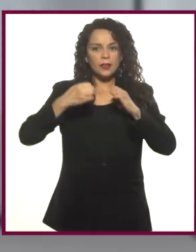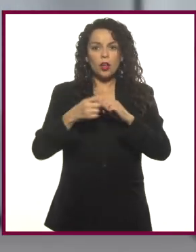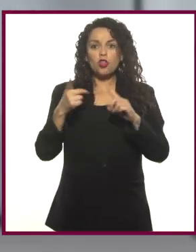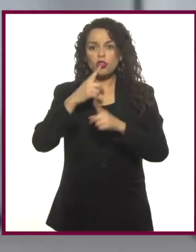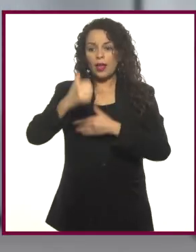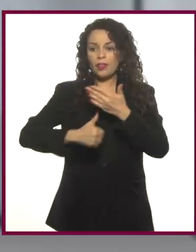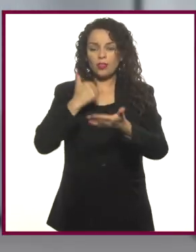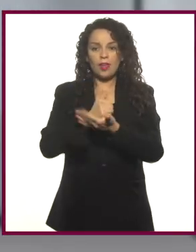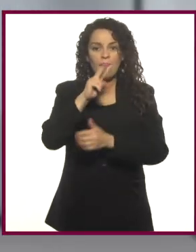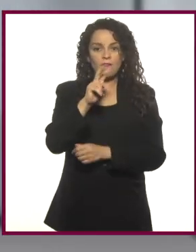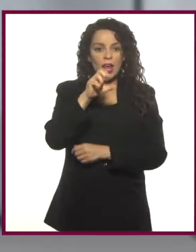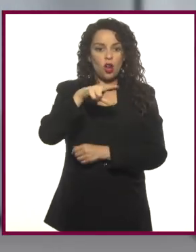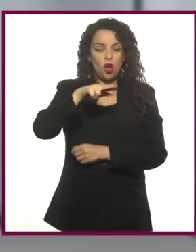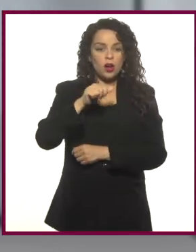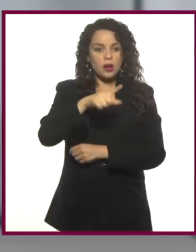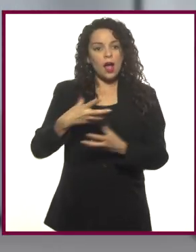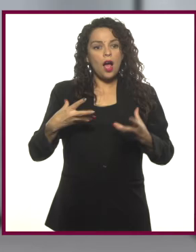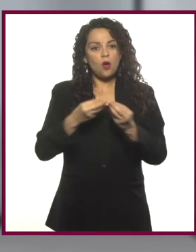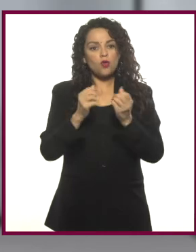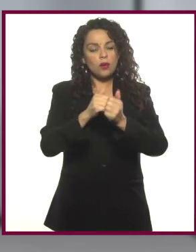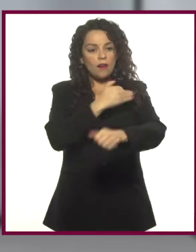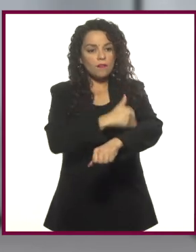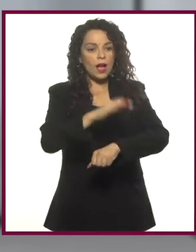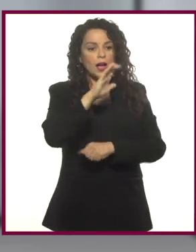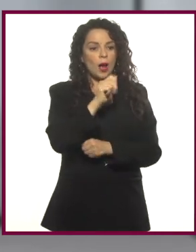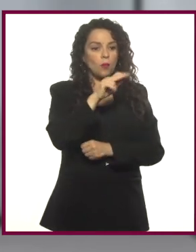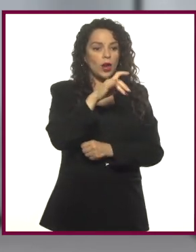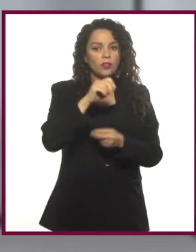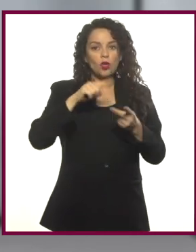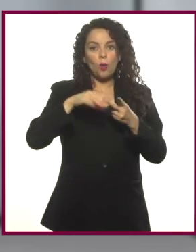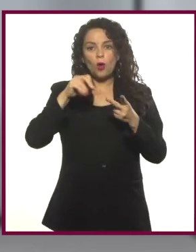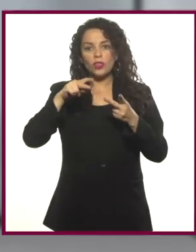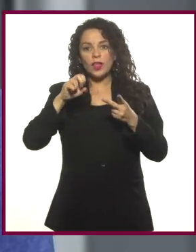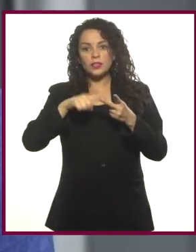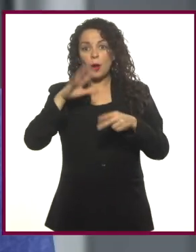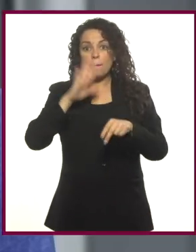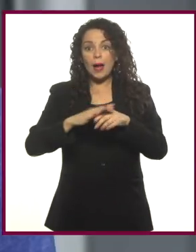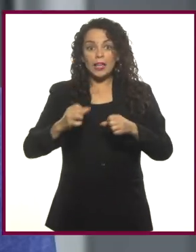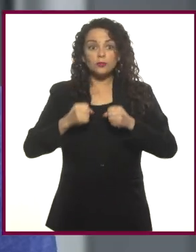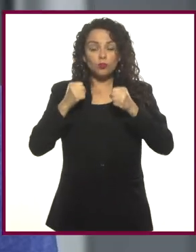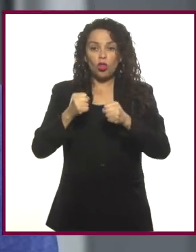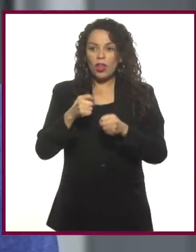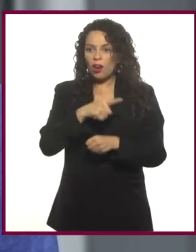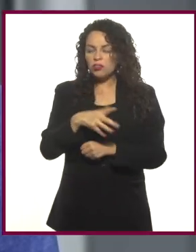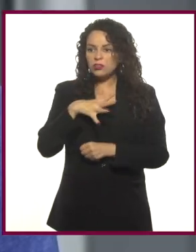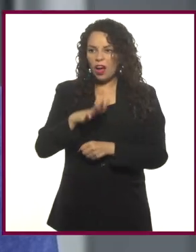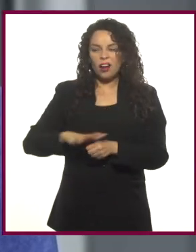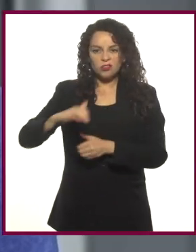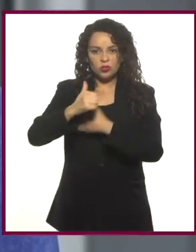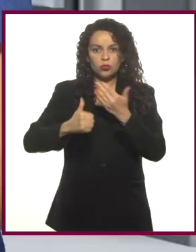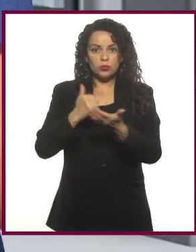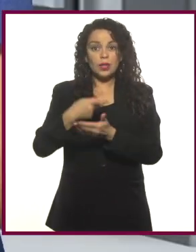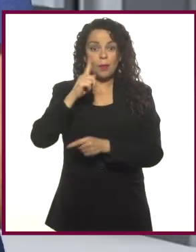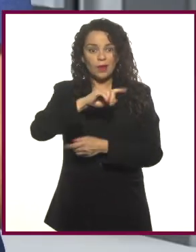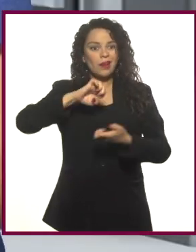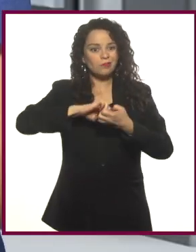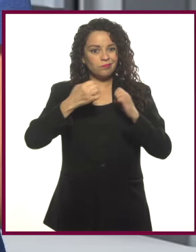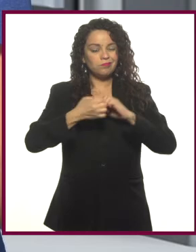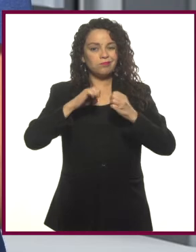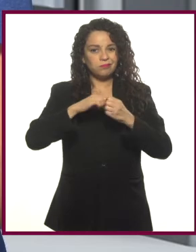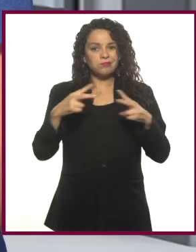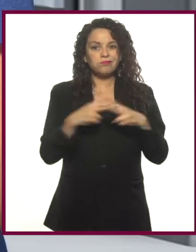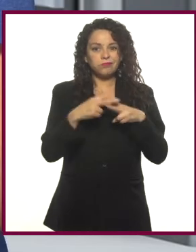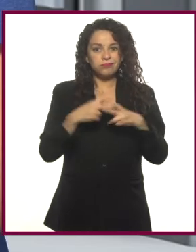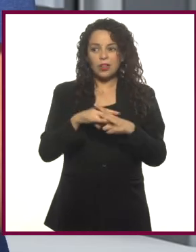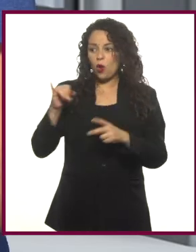familias enemigas de la ciudad de Verona. Pertenecen a las familias de los Capuleto y los Montesco, que son las más poderosas de la ciudad, pero están enfrentadas